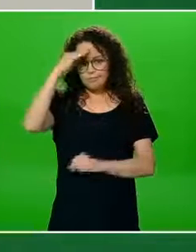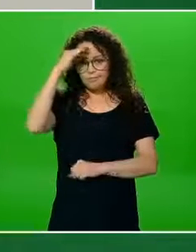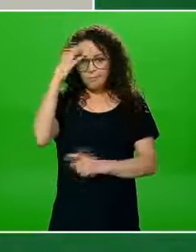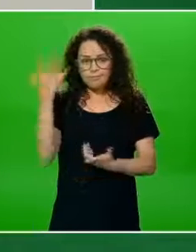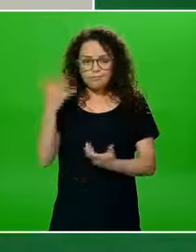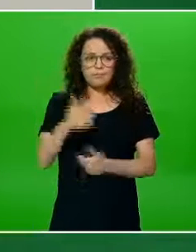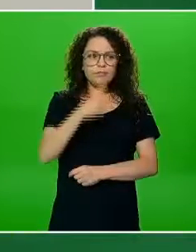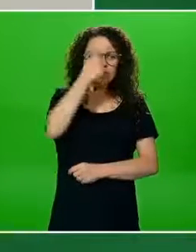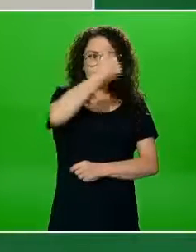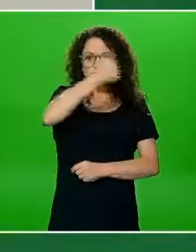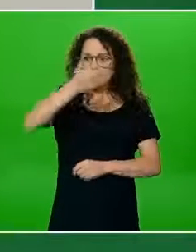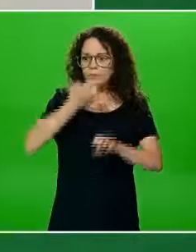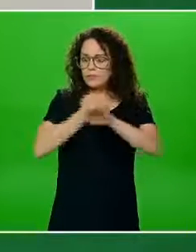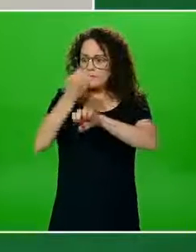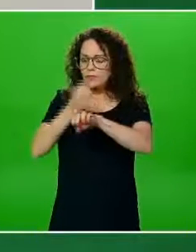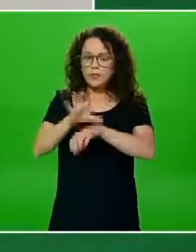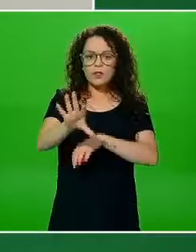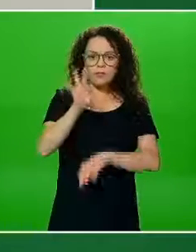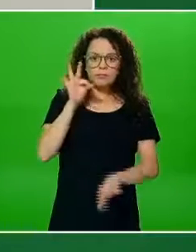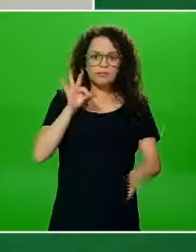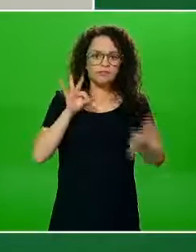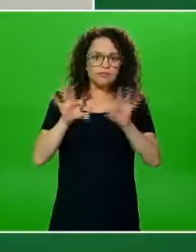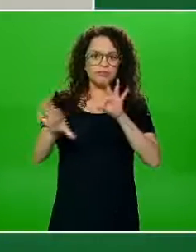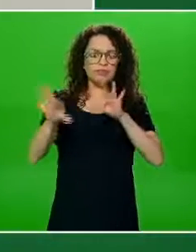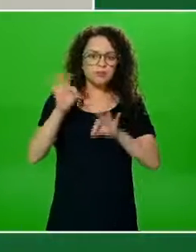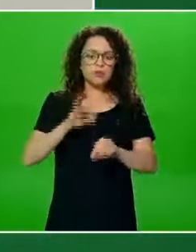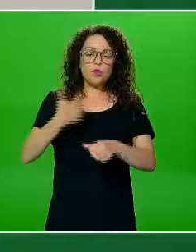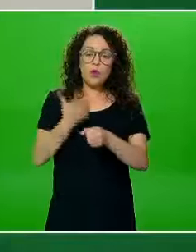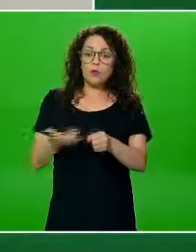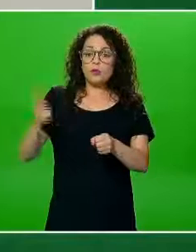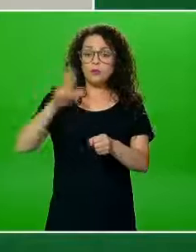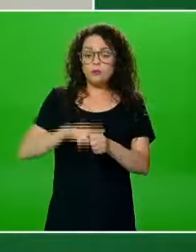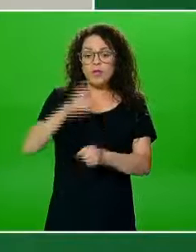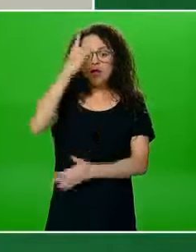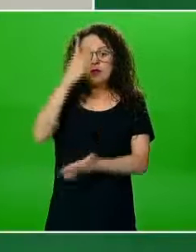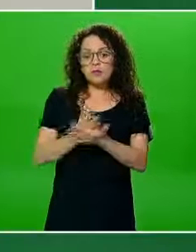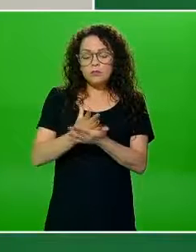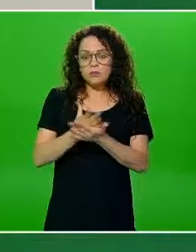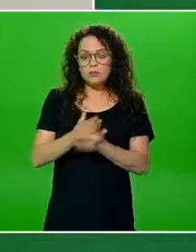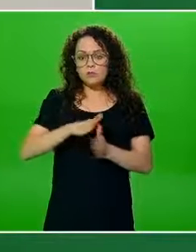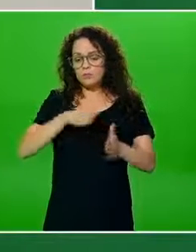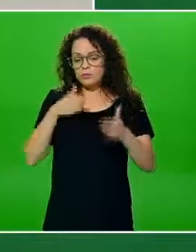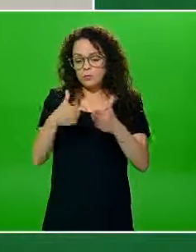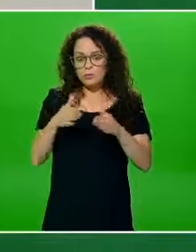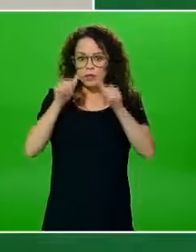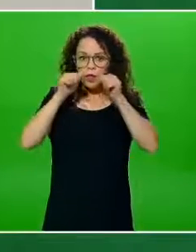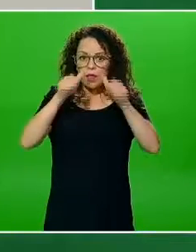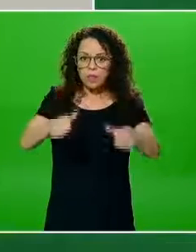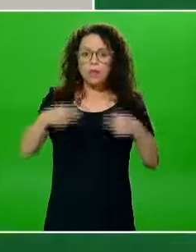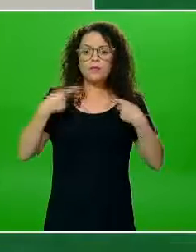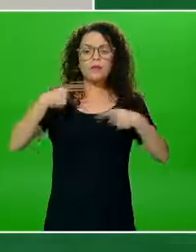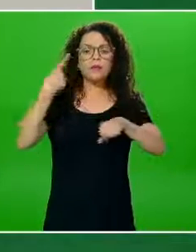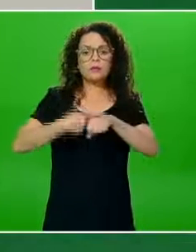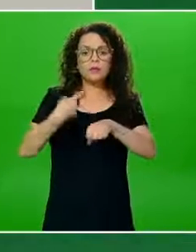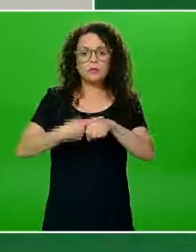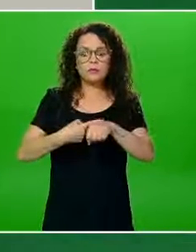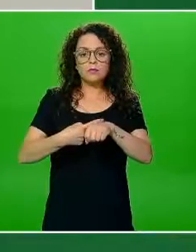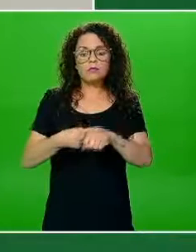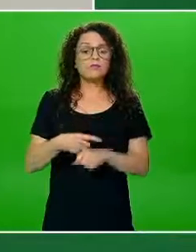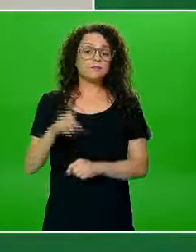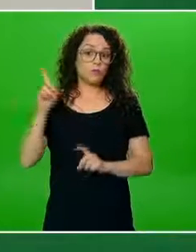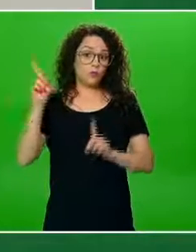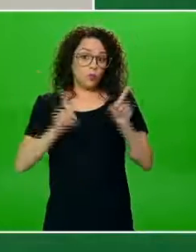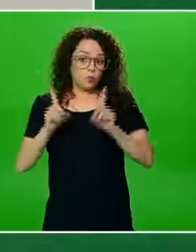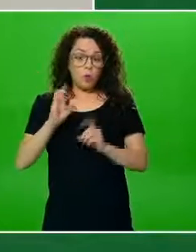entidades federativas, de unidades que estarían enfocadas a la atención de los pacientes con sospecha